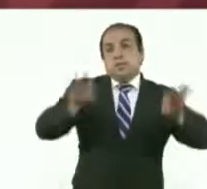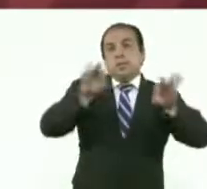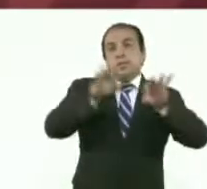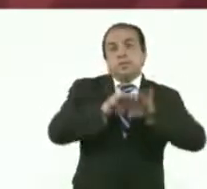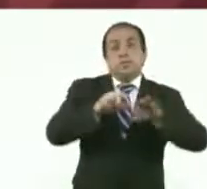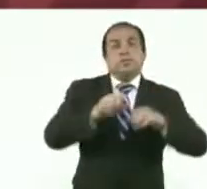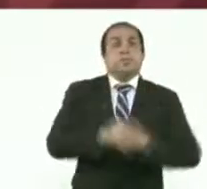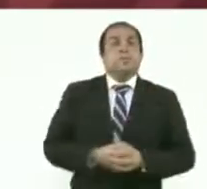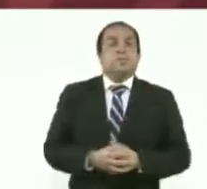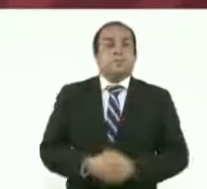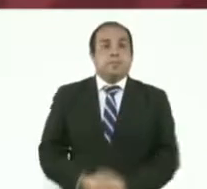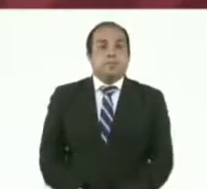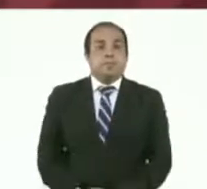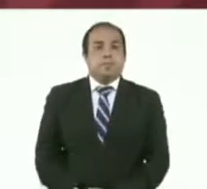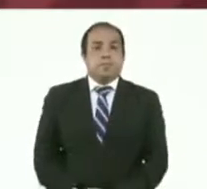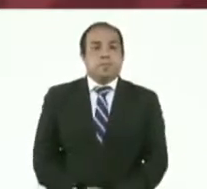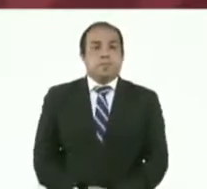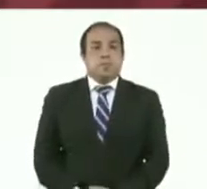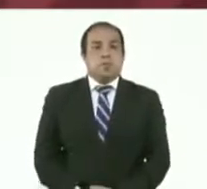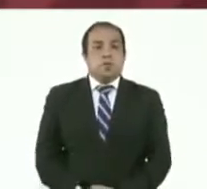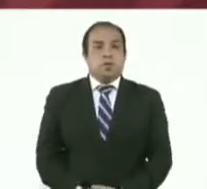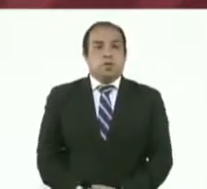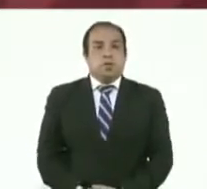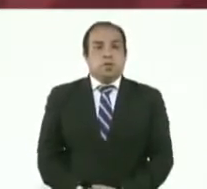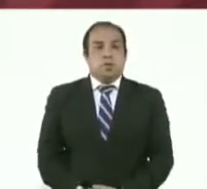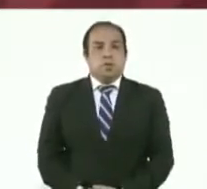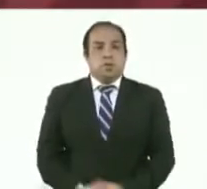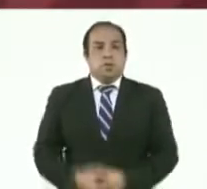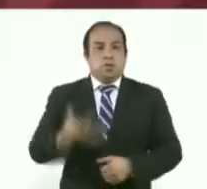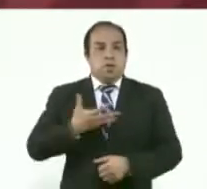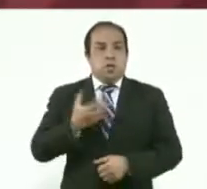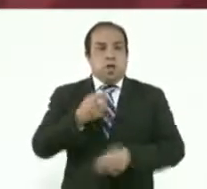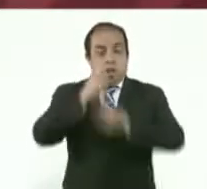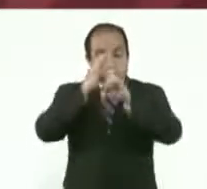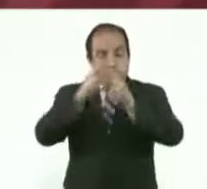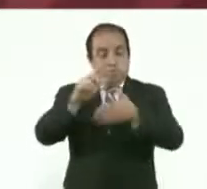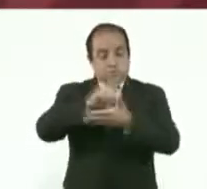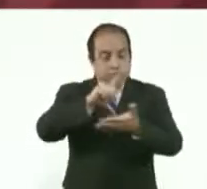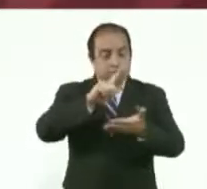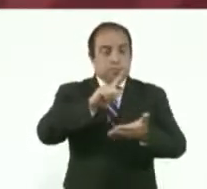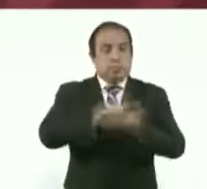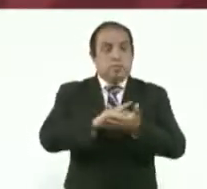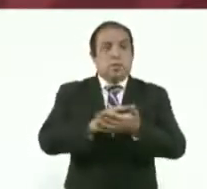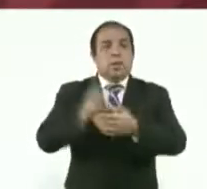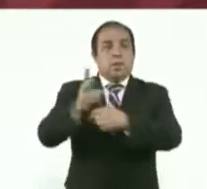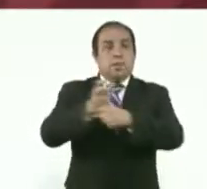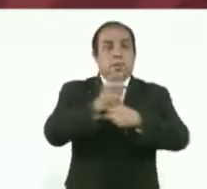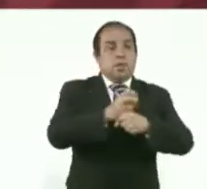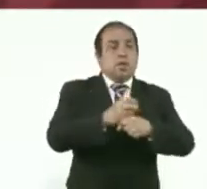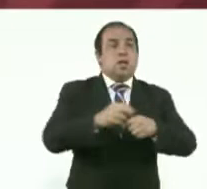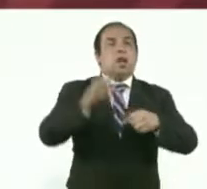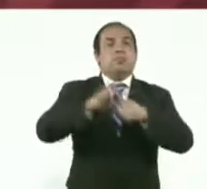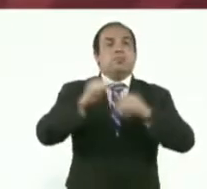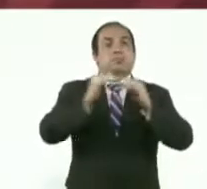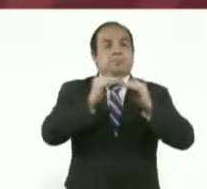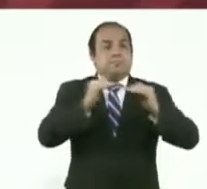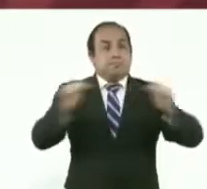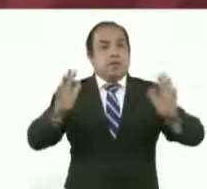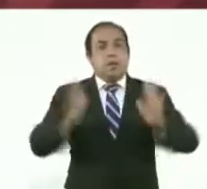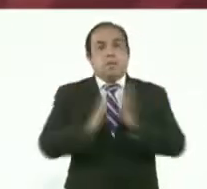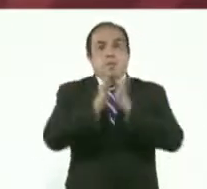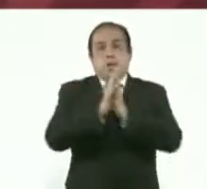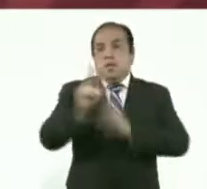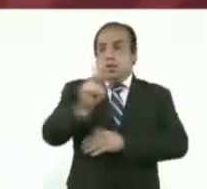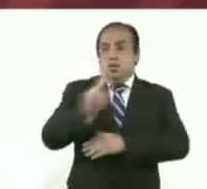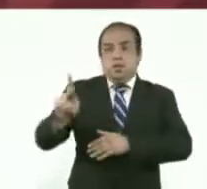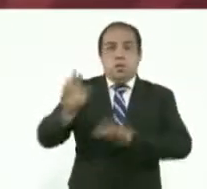que en este marco, sin violar la ley, pues estemos invitando a la democracia participativa, a la ciudadanía.